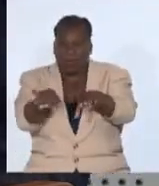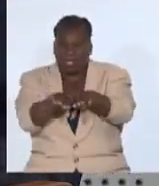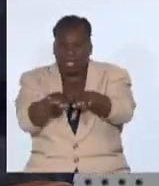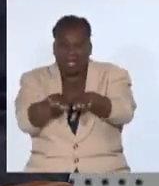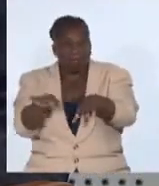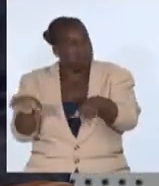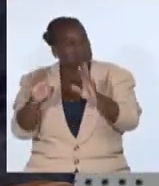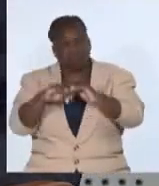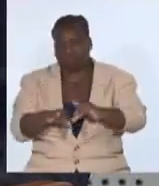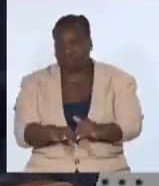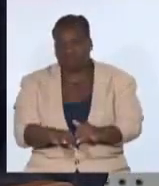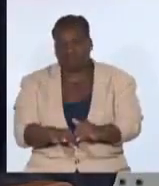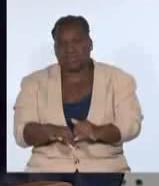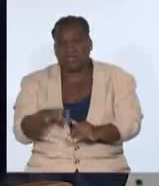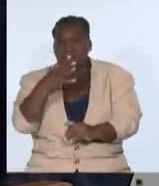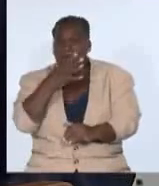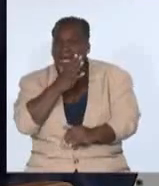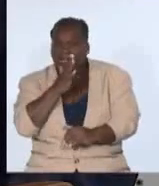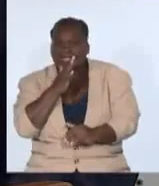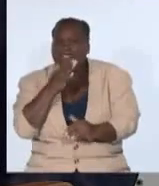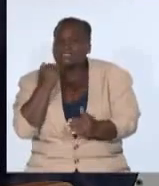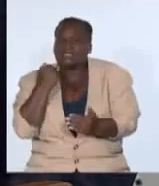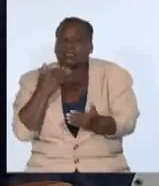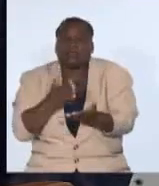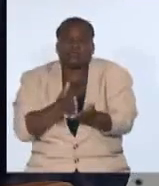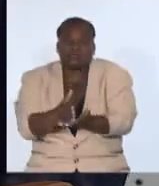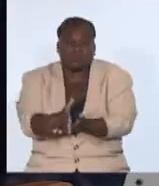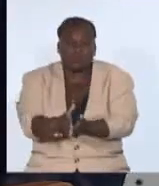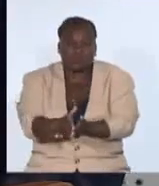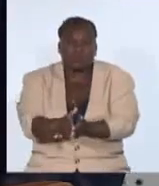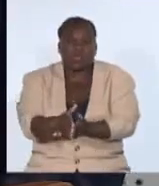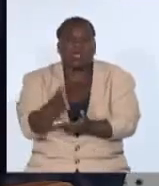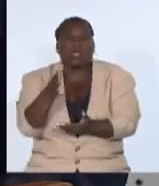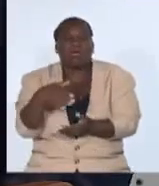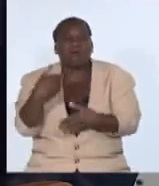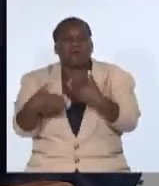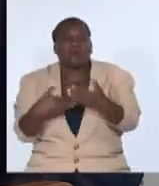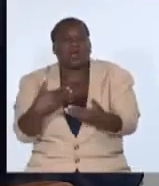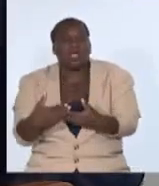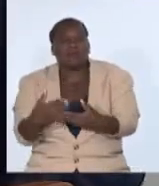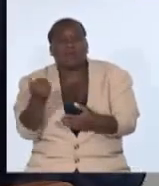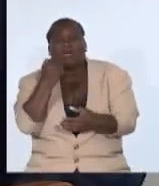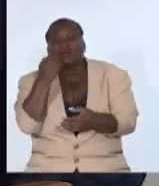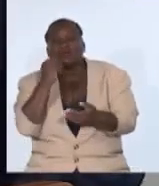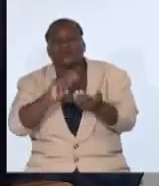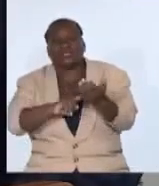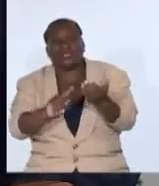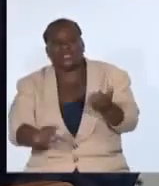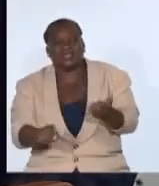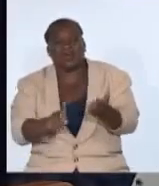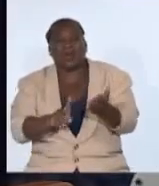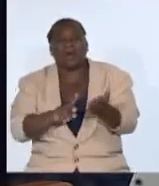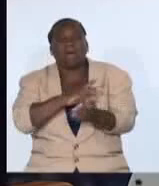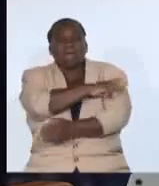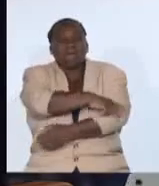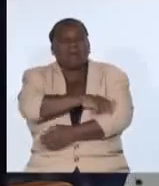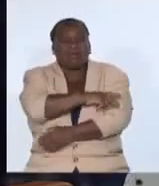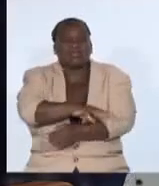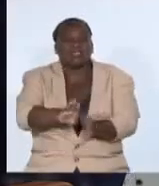tiende a perpetuarse la desproporción en el consumo energético entre los países desarrollados uno coma